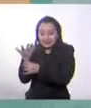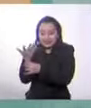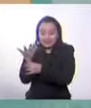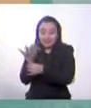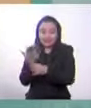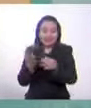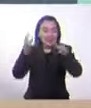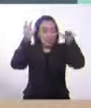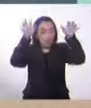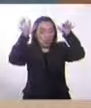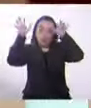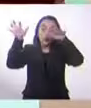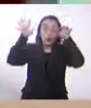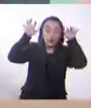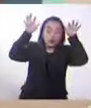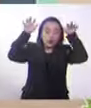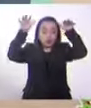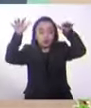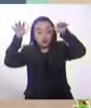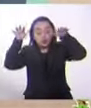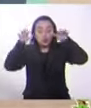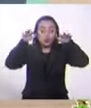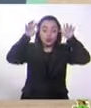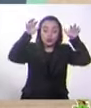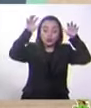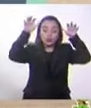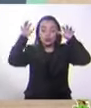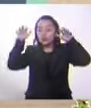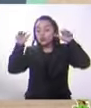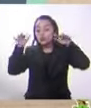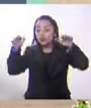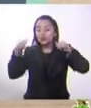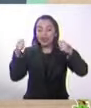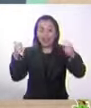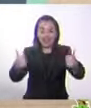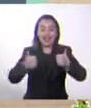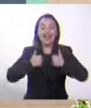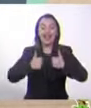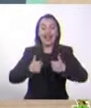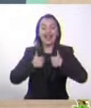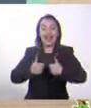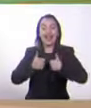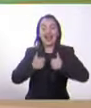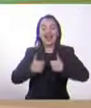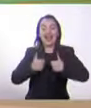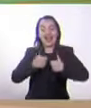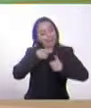¡Llegó la lluvia! ¡Es hora de la fiesta en el manglar! ¡Sí!